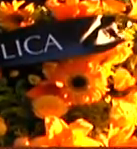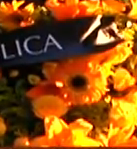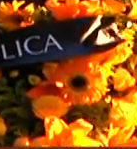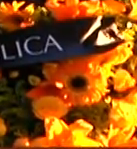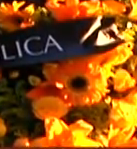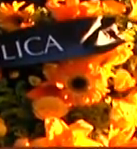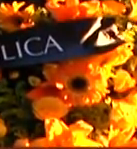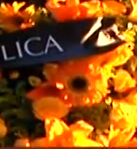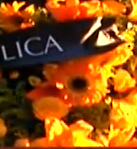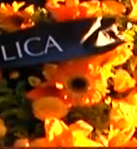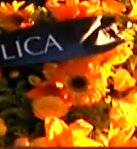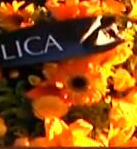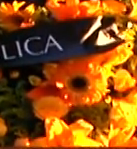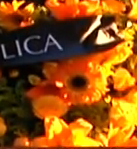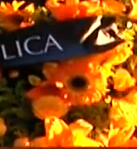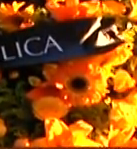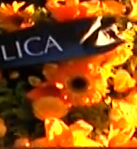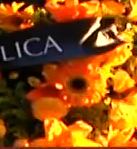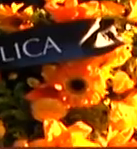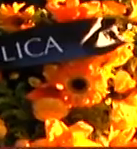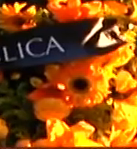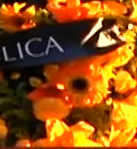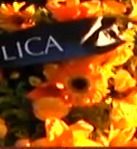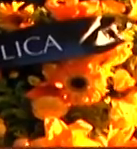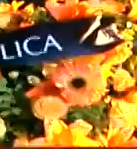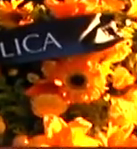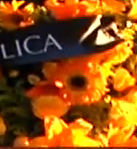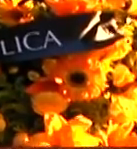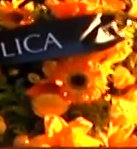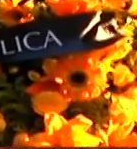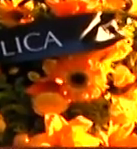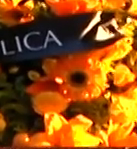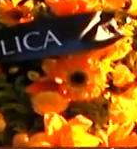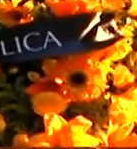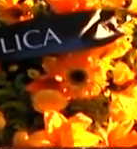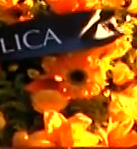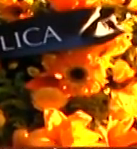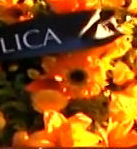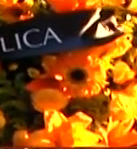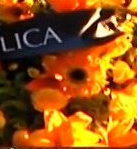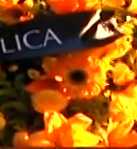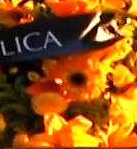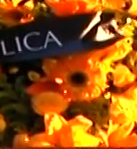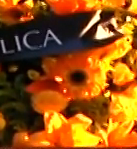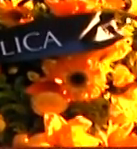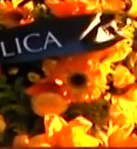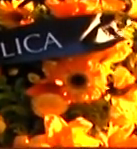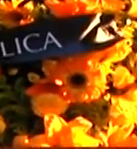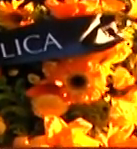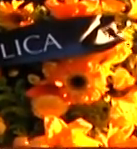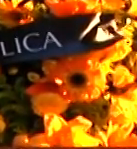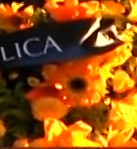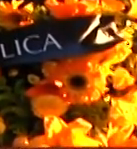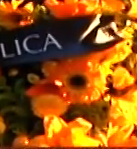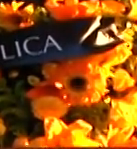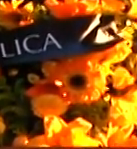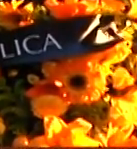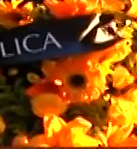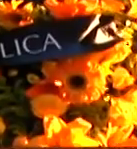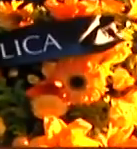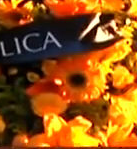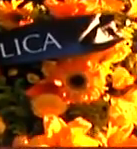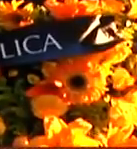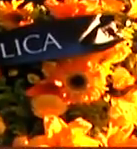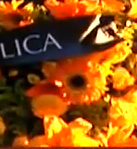de nosotros. Y con cientos de canciones le cantó a México. Juan Gabriel ocupa un lugar especial en el corazón,